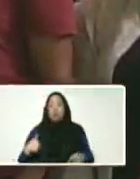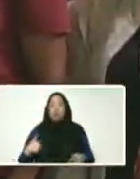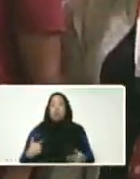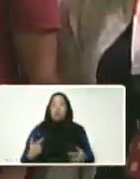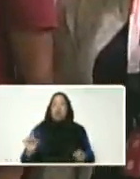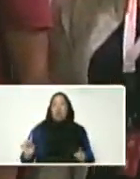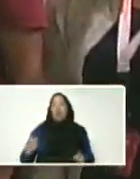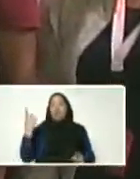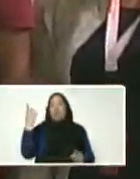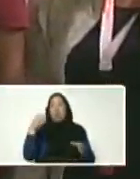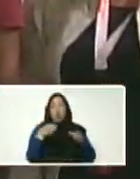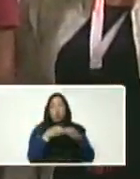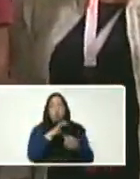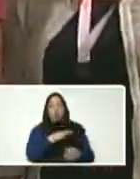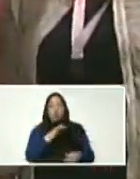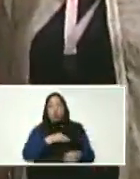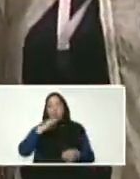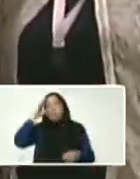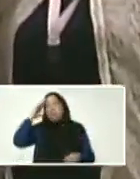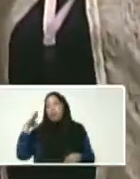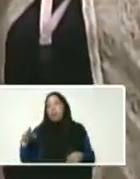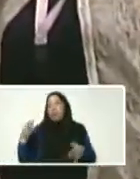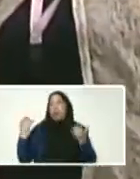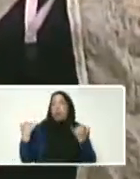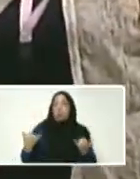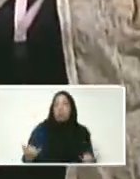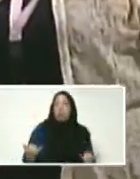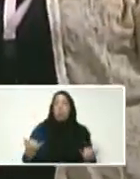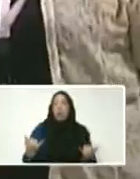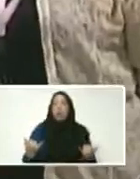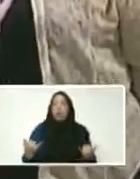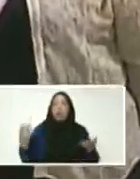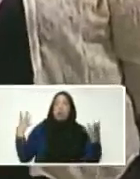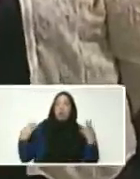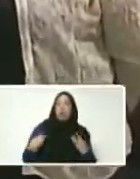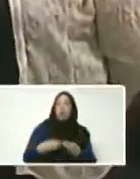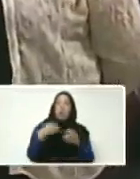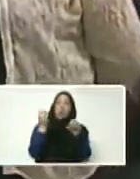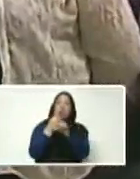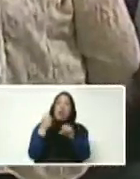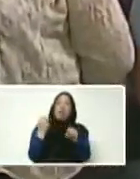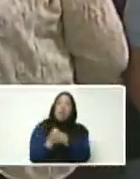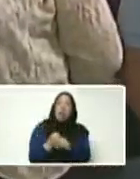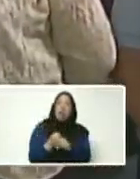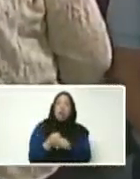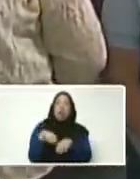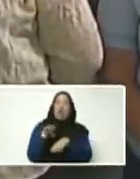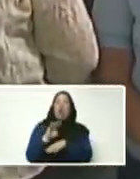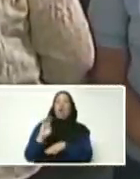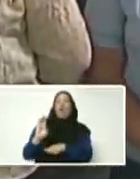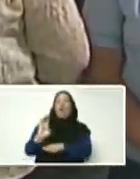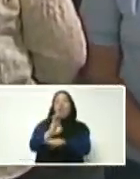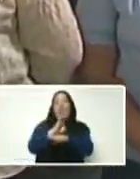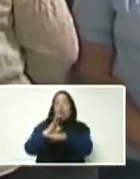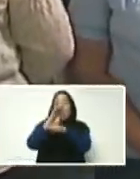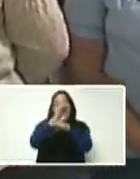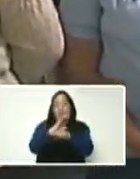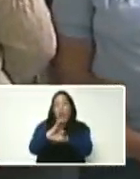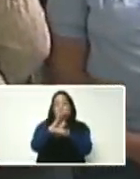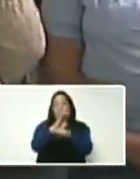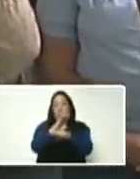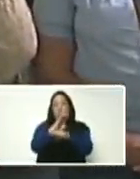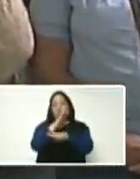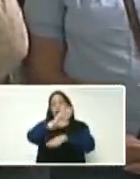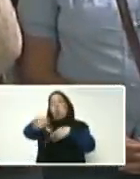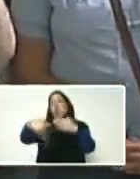la Bricomil y nosotros ahora tenemos un compromiso grande de cuidar y de preservar